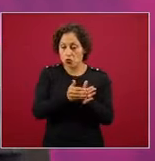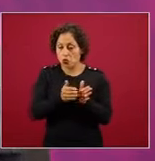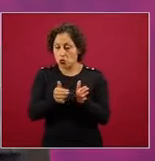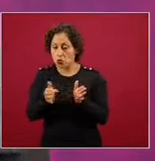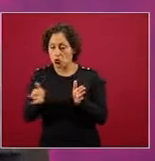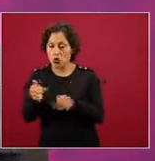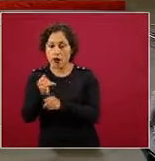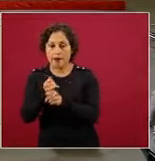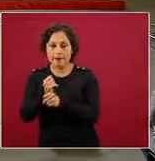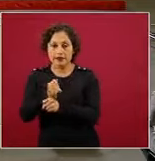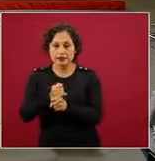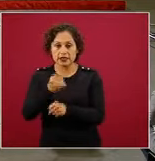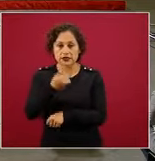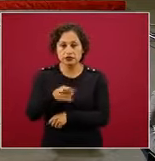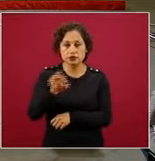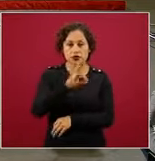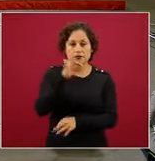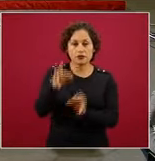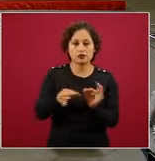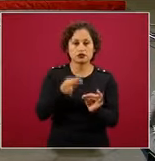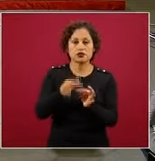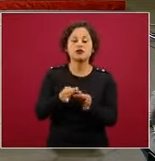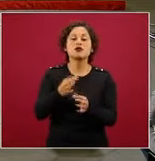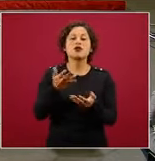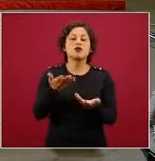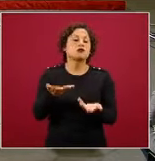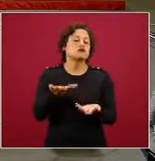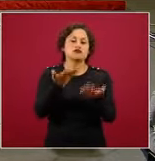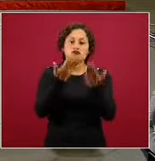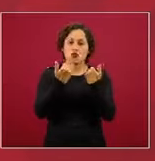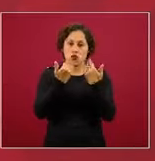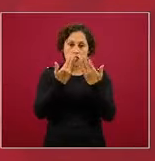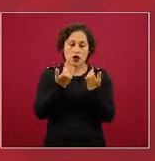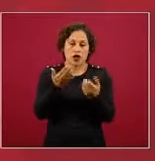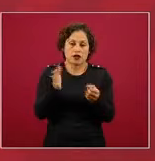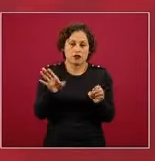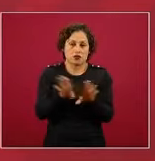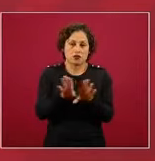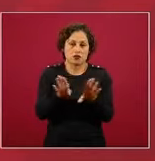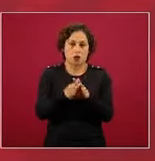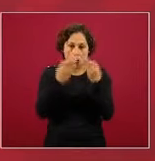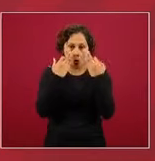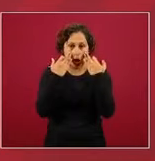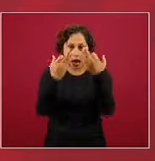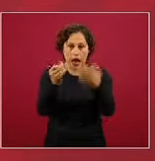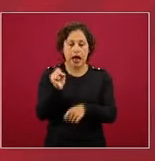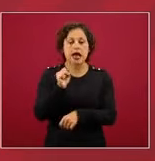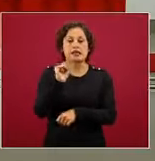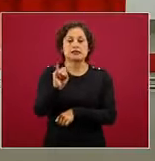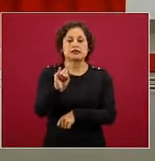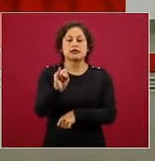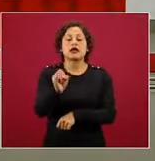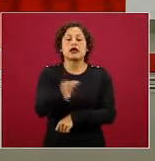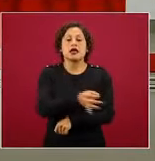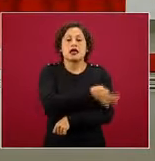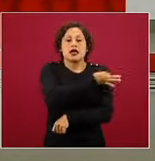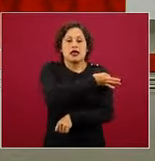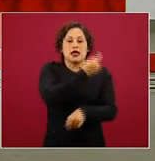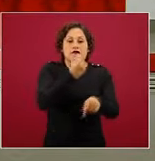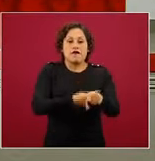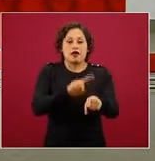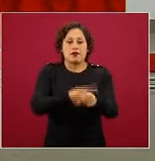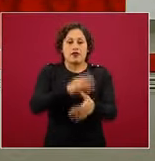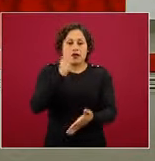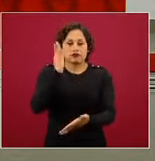tanto haya demostrado su utilidad en o la prevención del desarrollo de la enfermedad, o